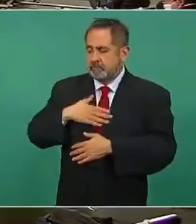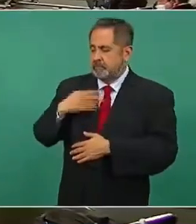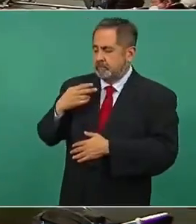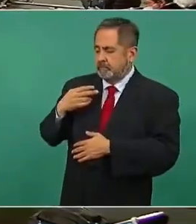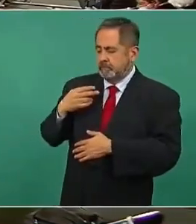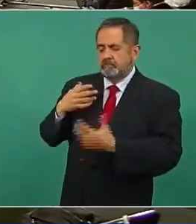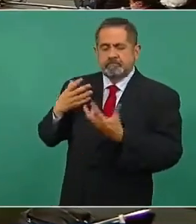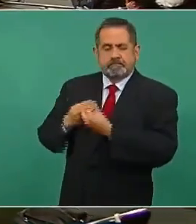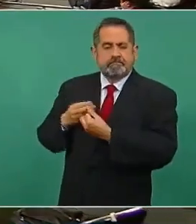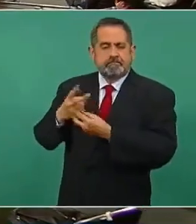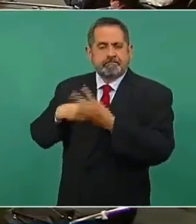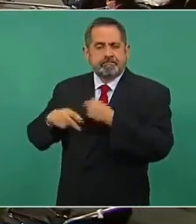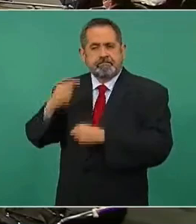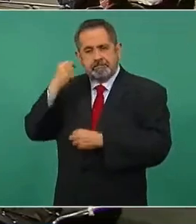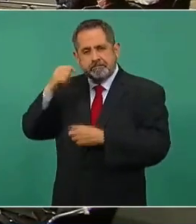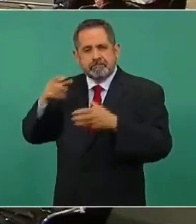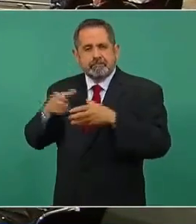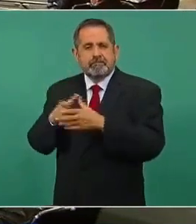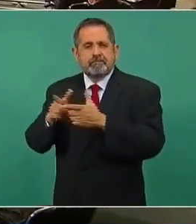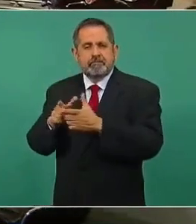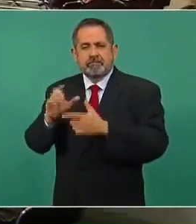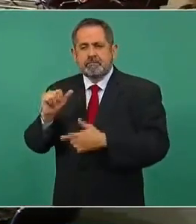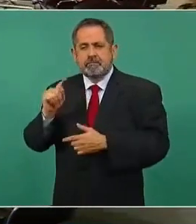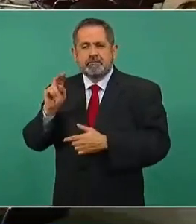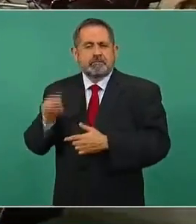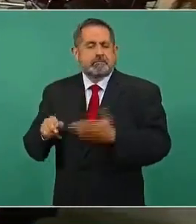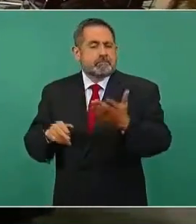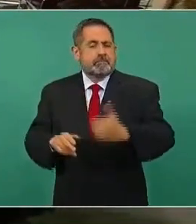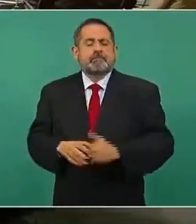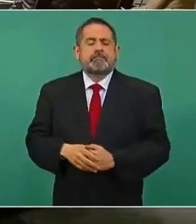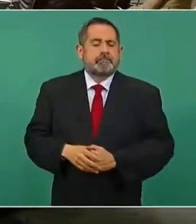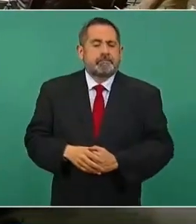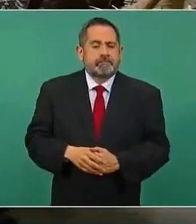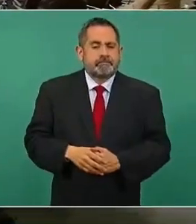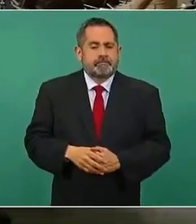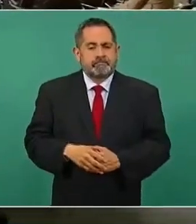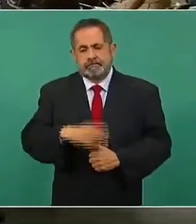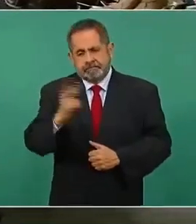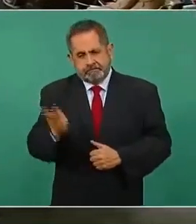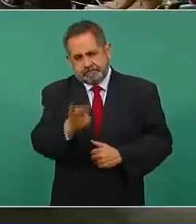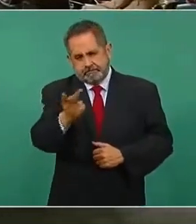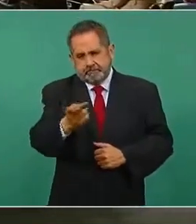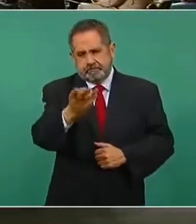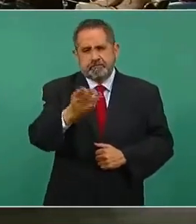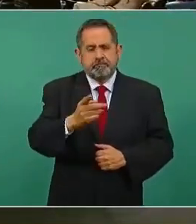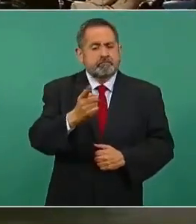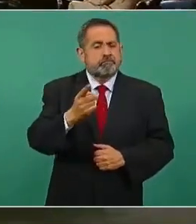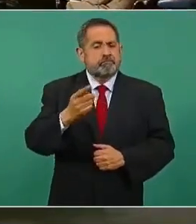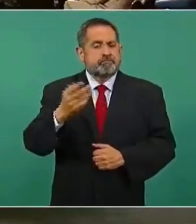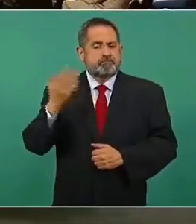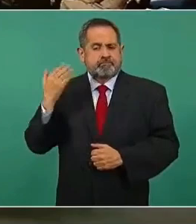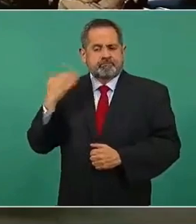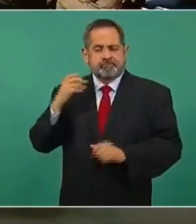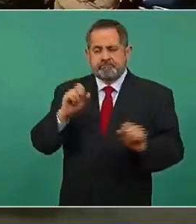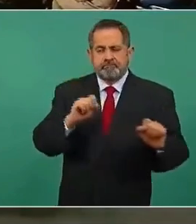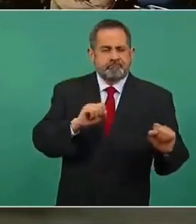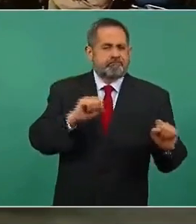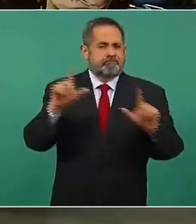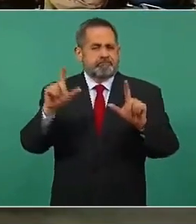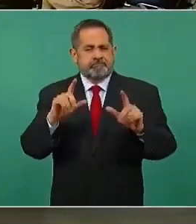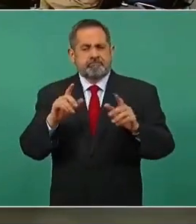Hoy, Quintana Roo y Diario Basta de Grupo Cantón. Señor presidente, en atención a la presentación que se hizo de